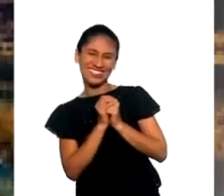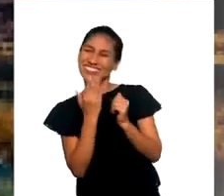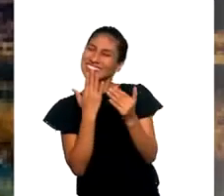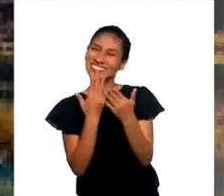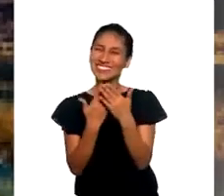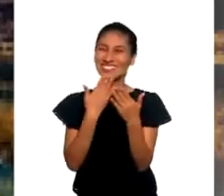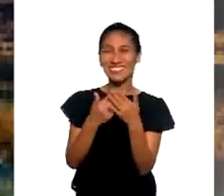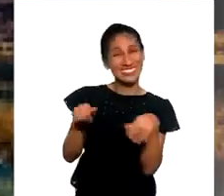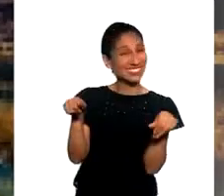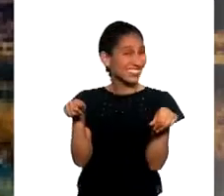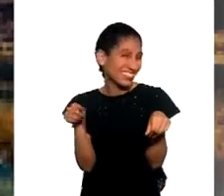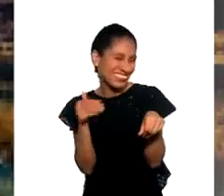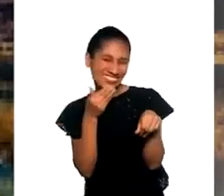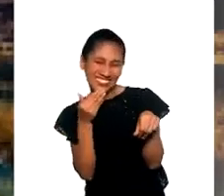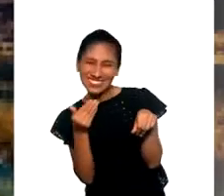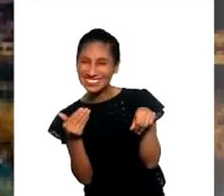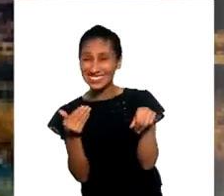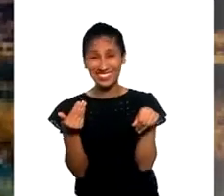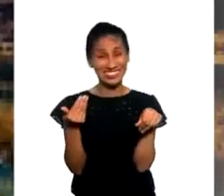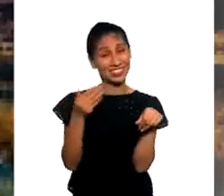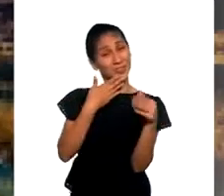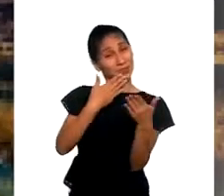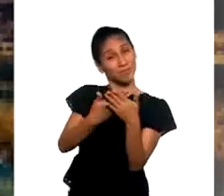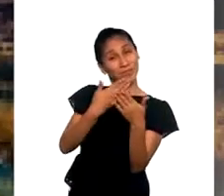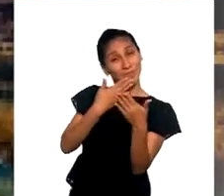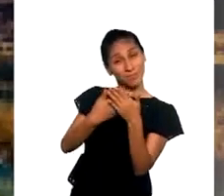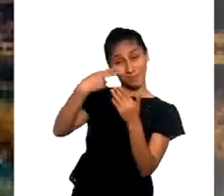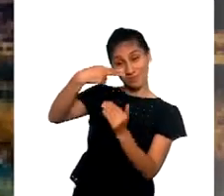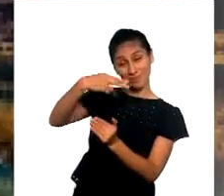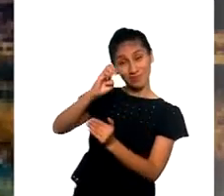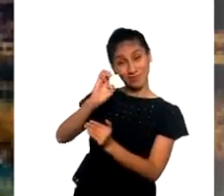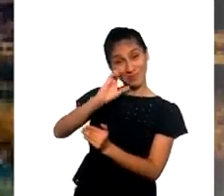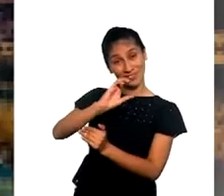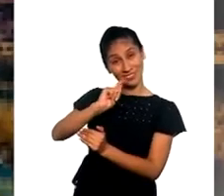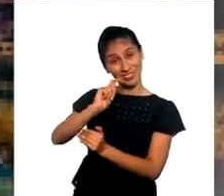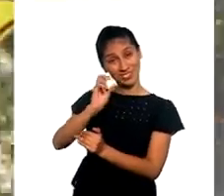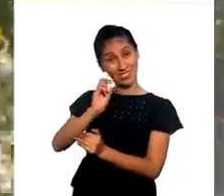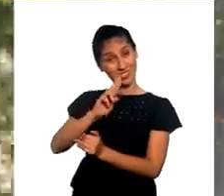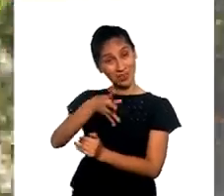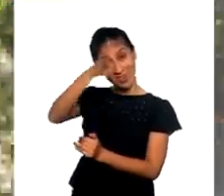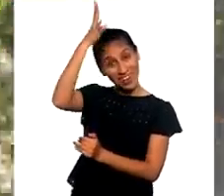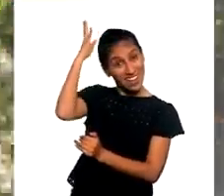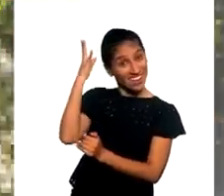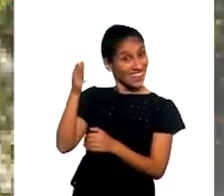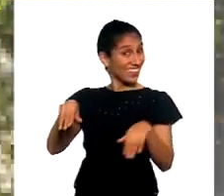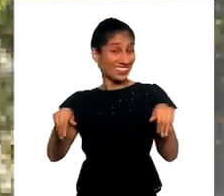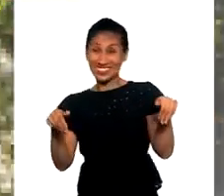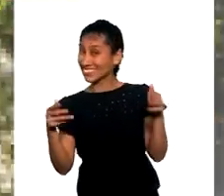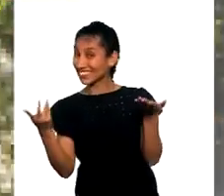gracias a este hecho y gracias sector ganó no